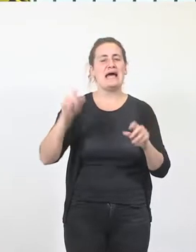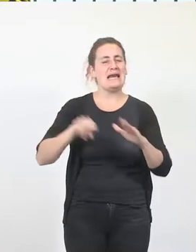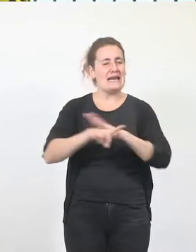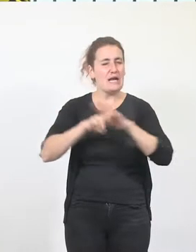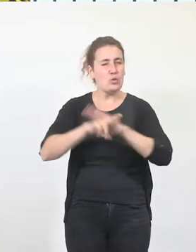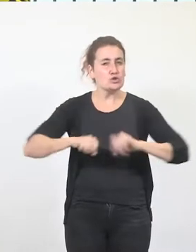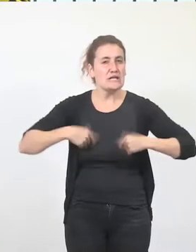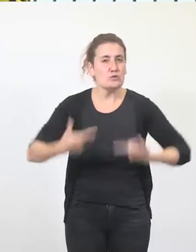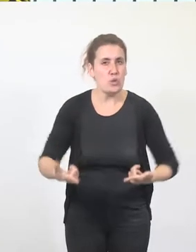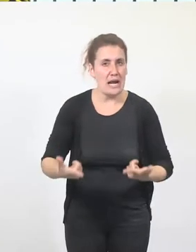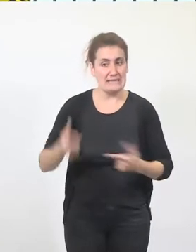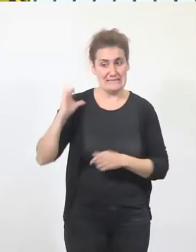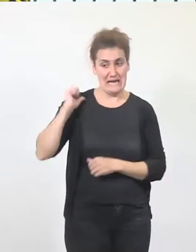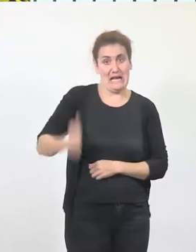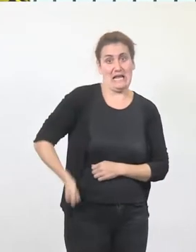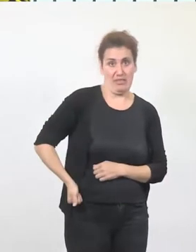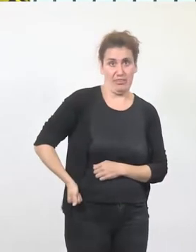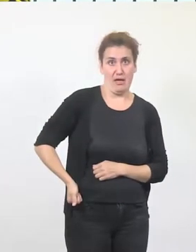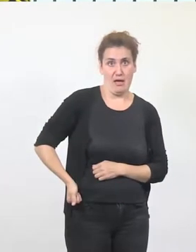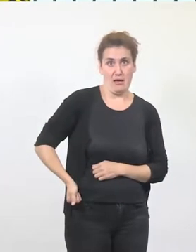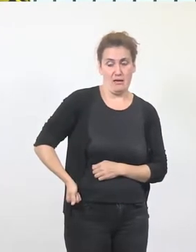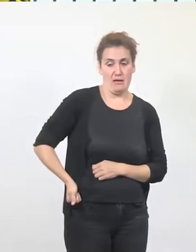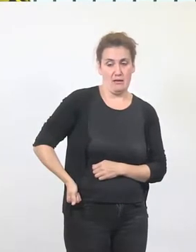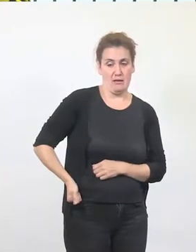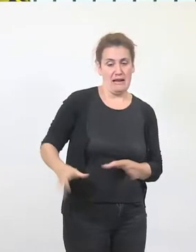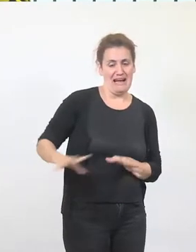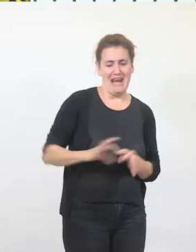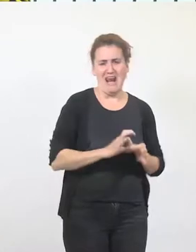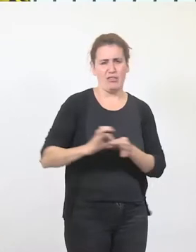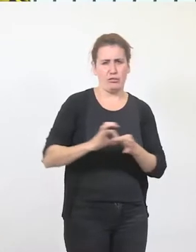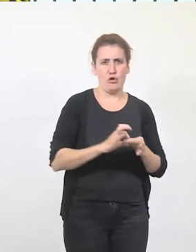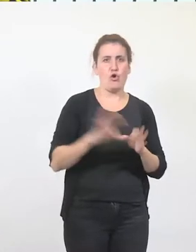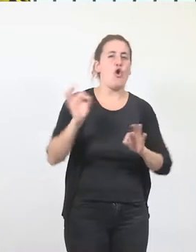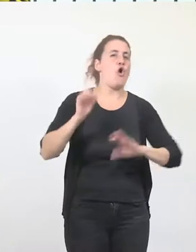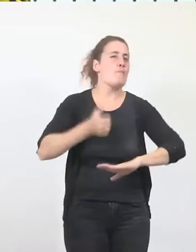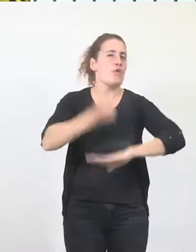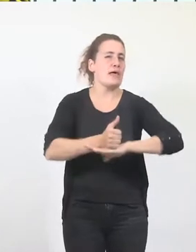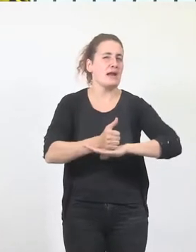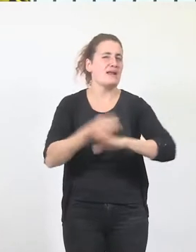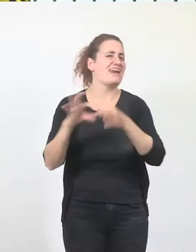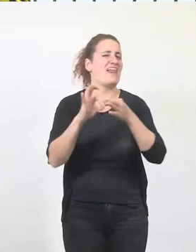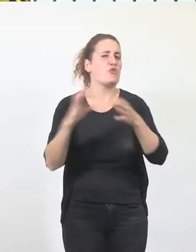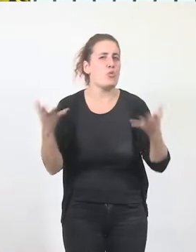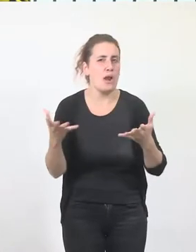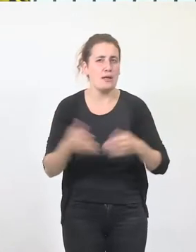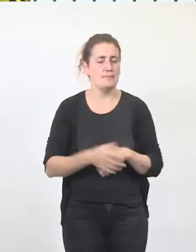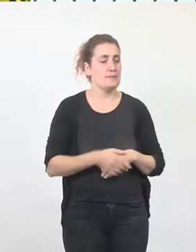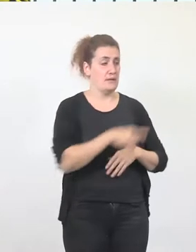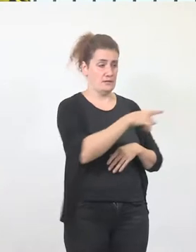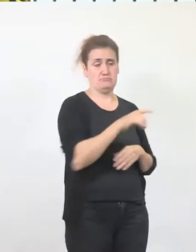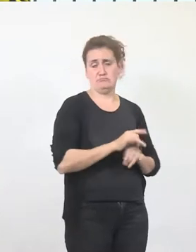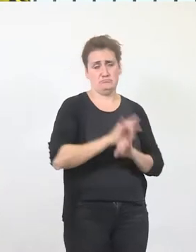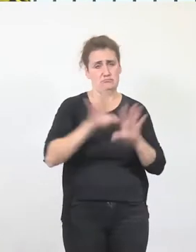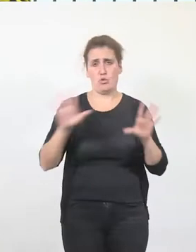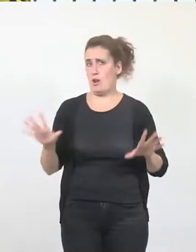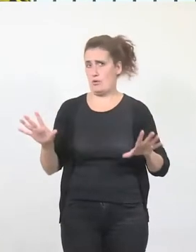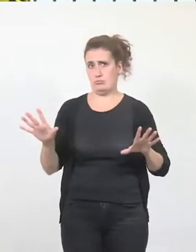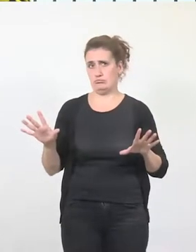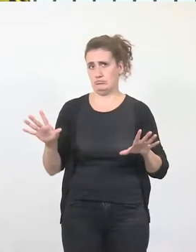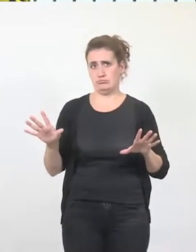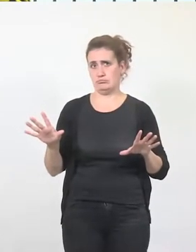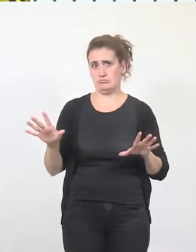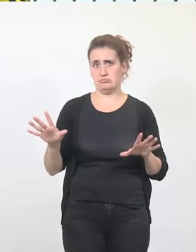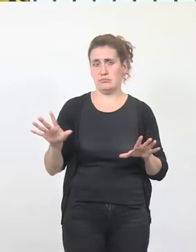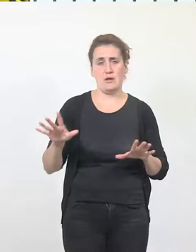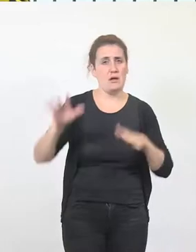recursos naturales y la riqueza o la cuestión del poder, simplemente el tener el poder sobre el Sáhara? Está muy claro